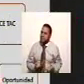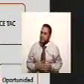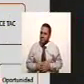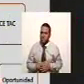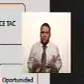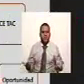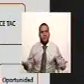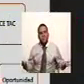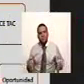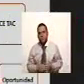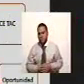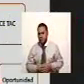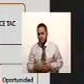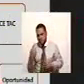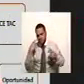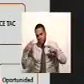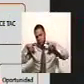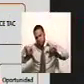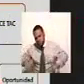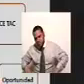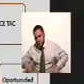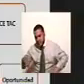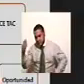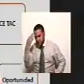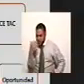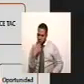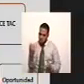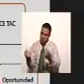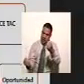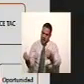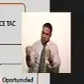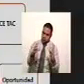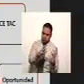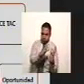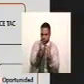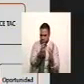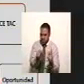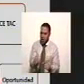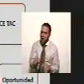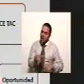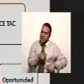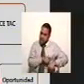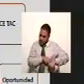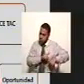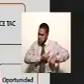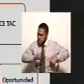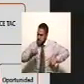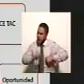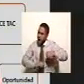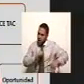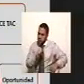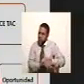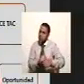¿dónde estaban los estudios de vida útil automotor que tenía que entregar a tiempo el Ministerio de Transporte?